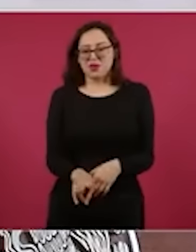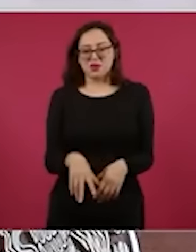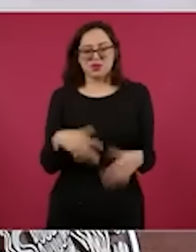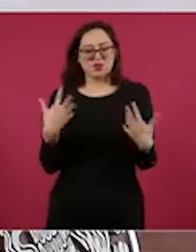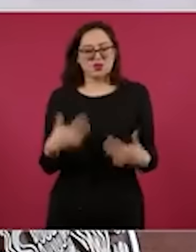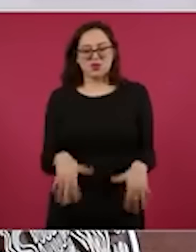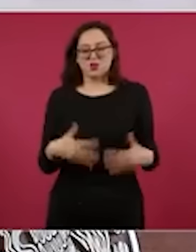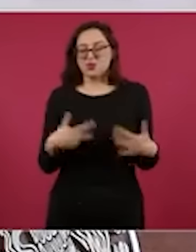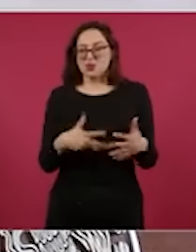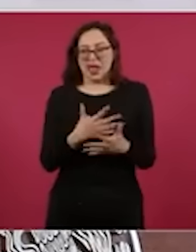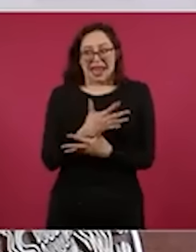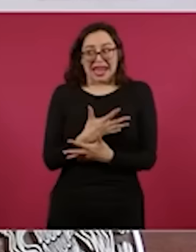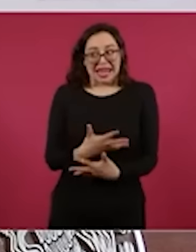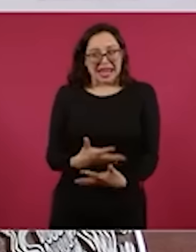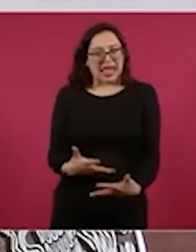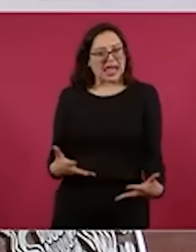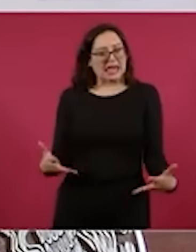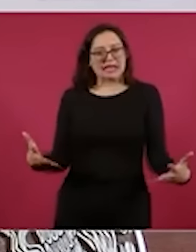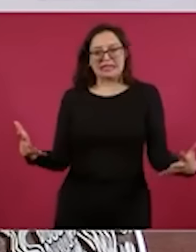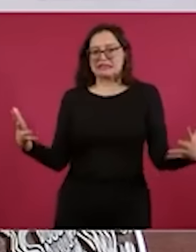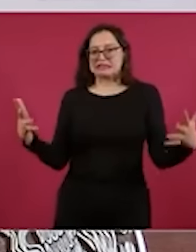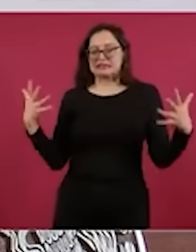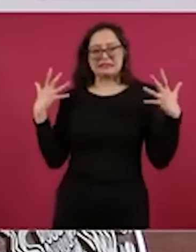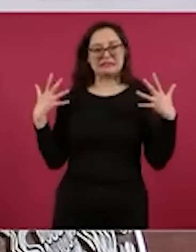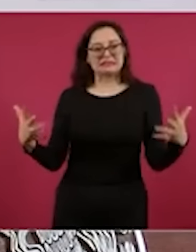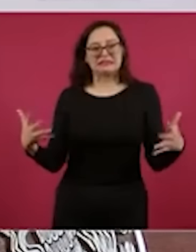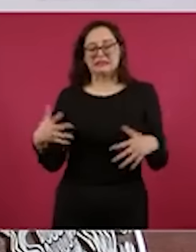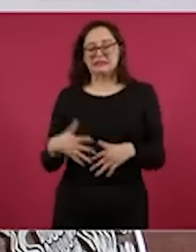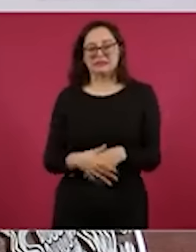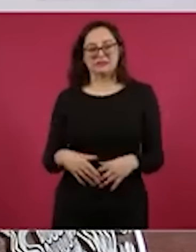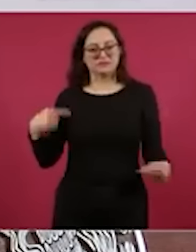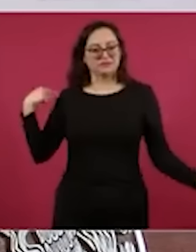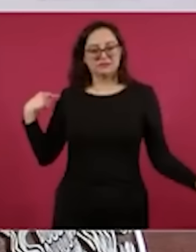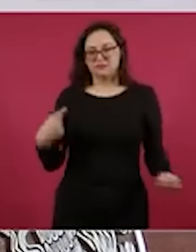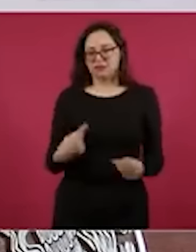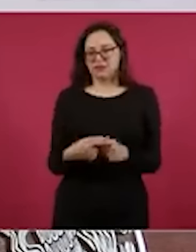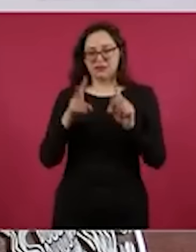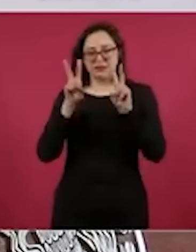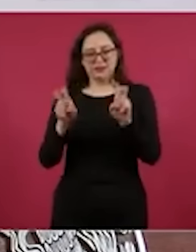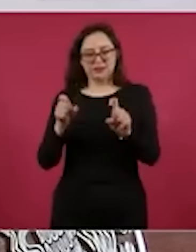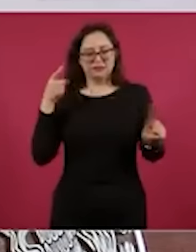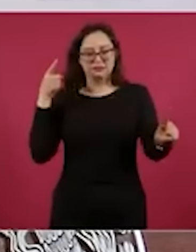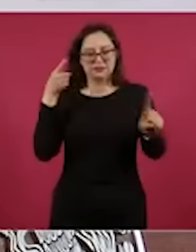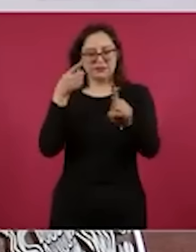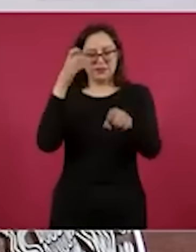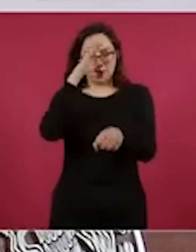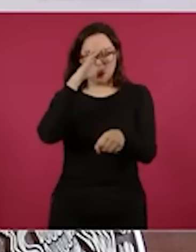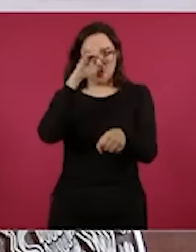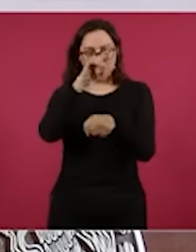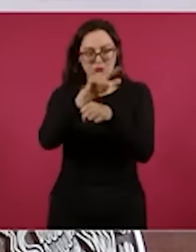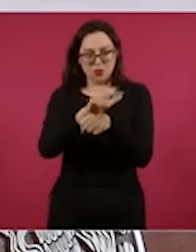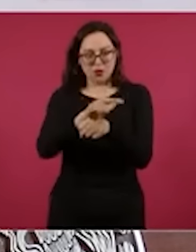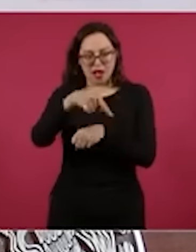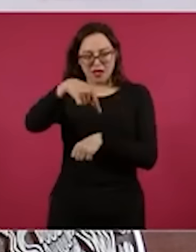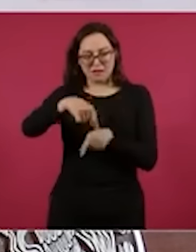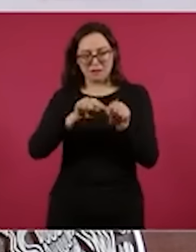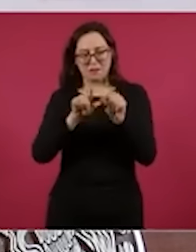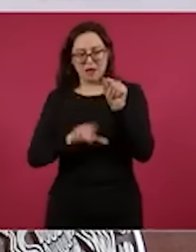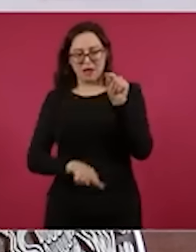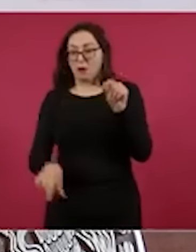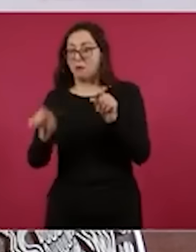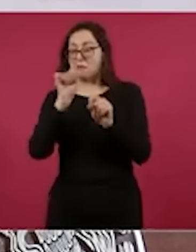más ambiciosos que han existido en cultura en los últimos tiempos, no solo en el país, sino en el mundo.